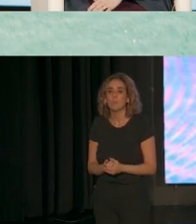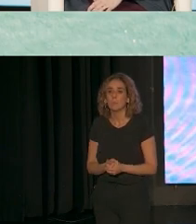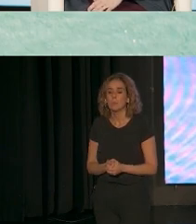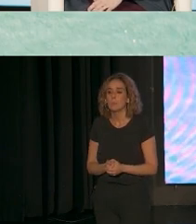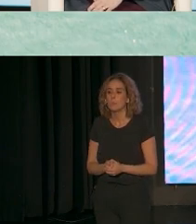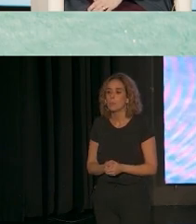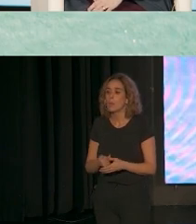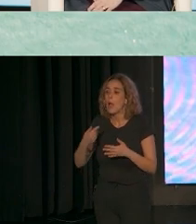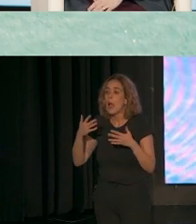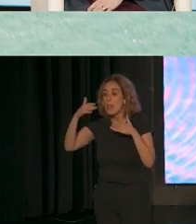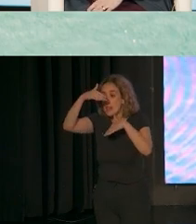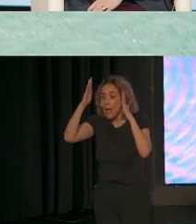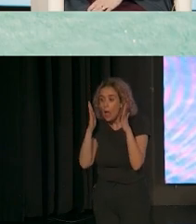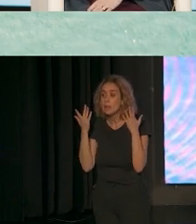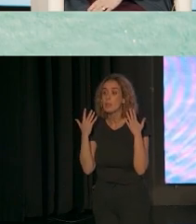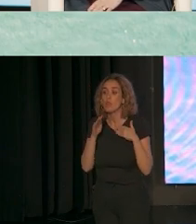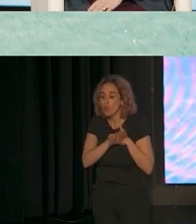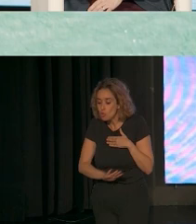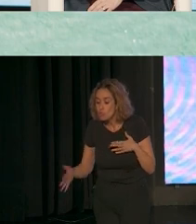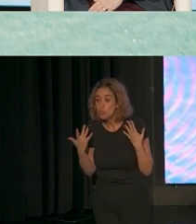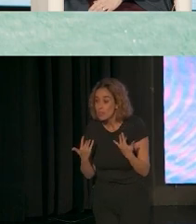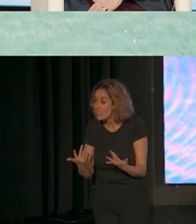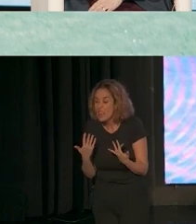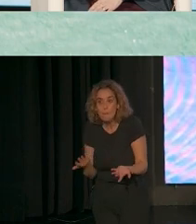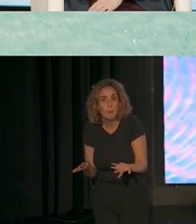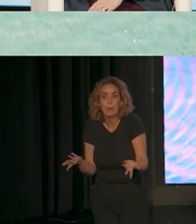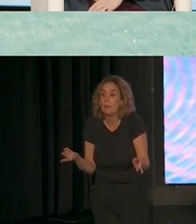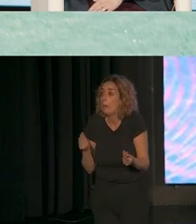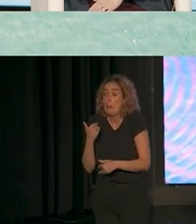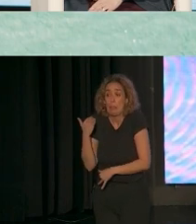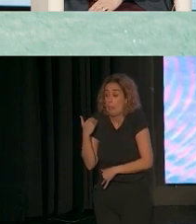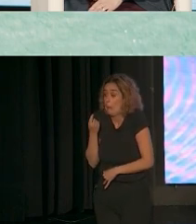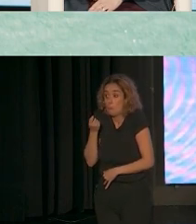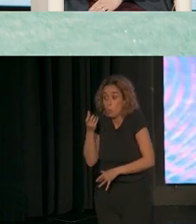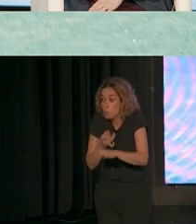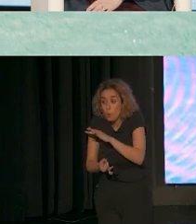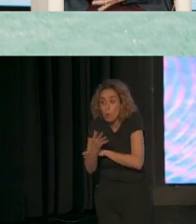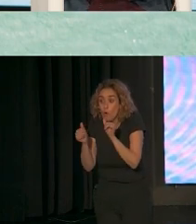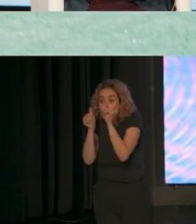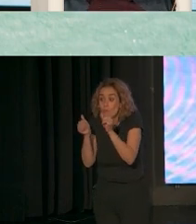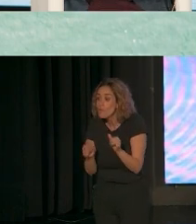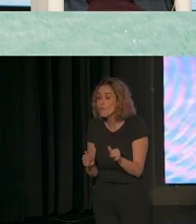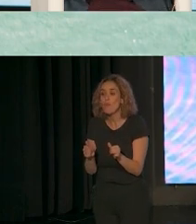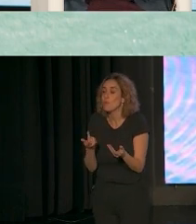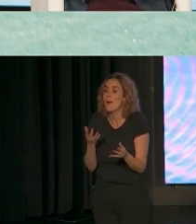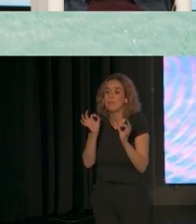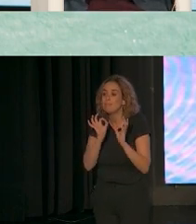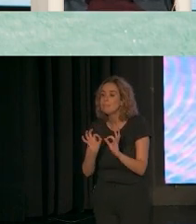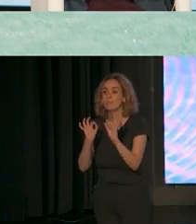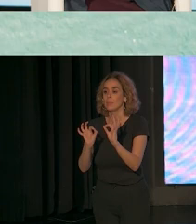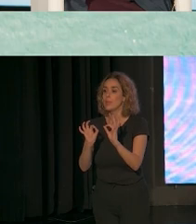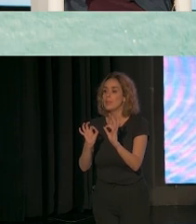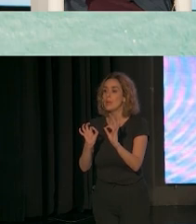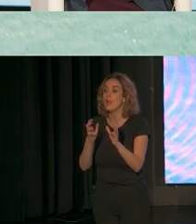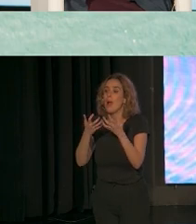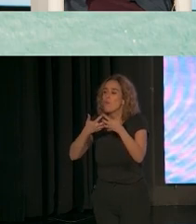de la atención temprana tenía unos 20 años. No había ninguna guía, ninguna manera de hacerlo. Nadie sabía exactamente